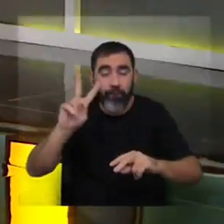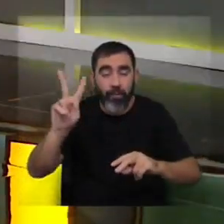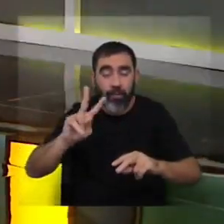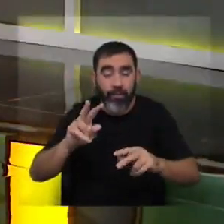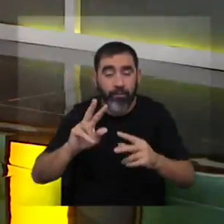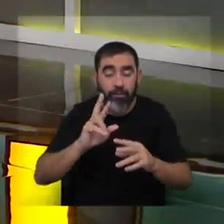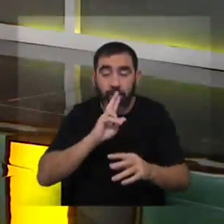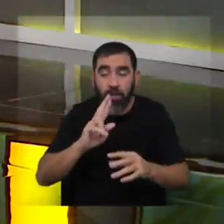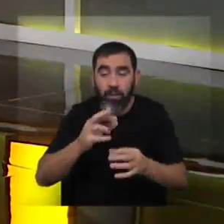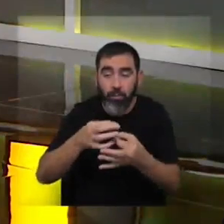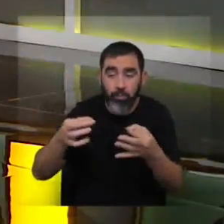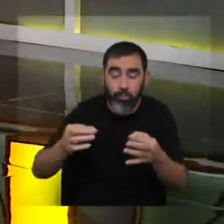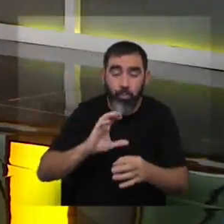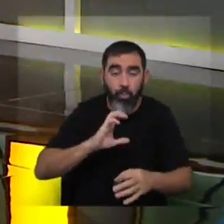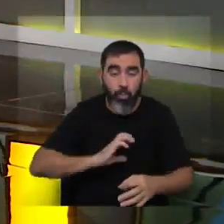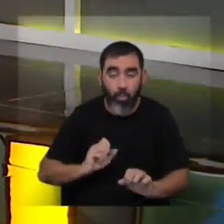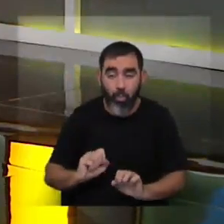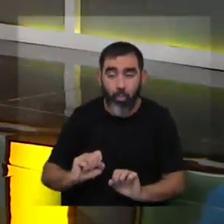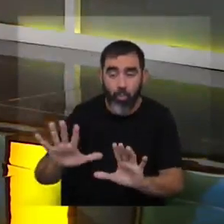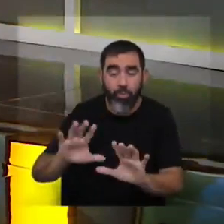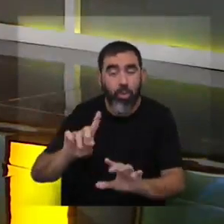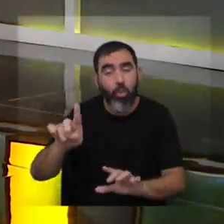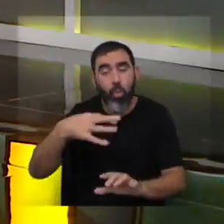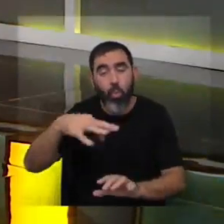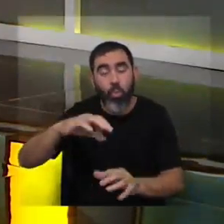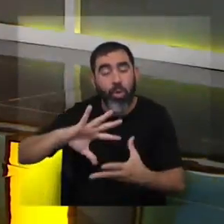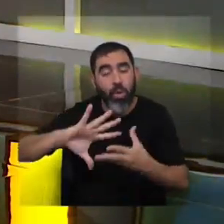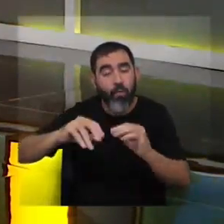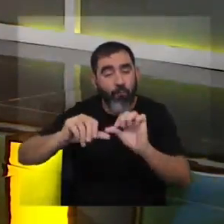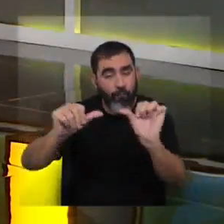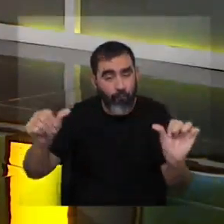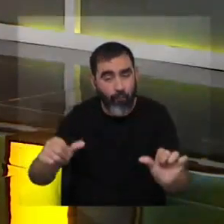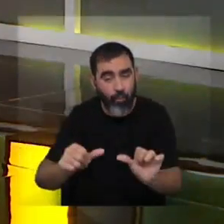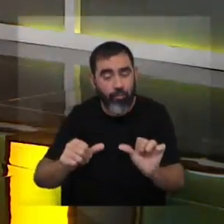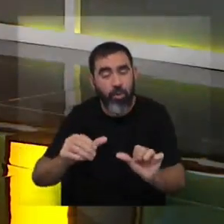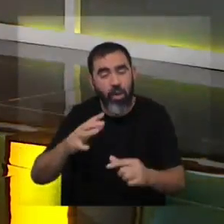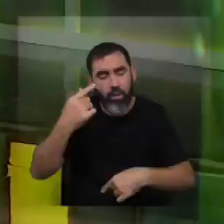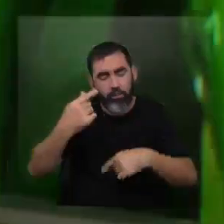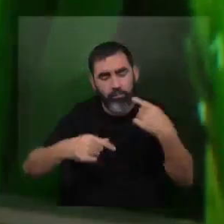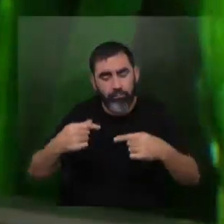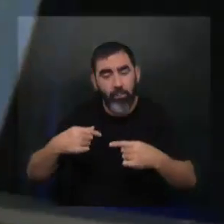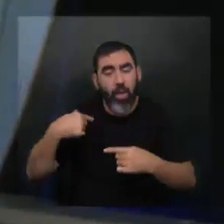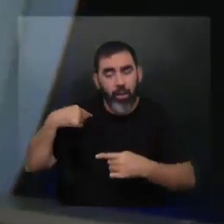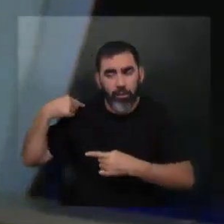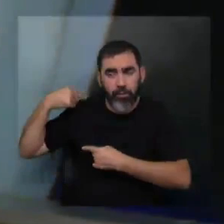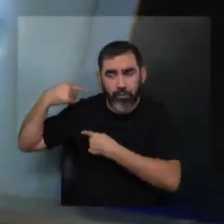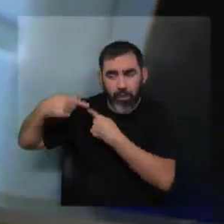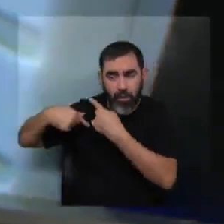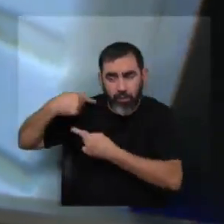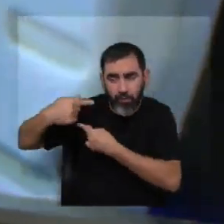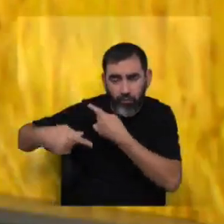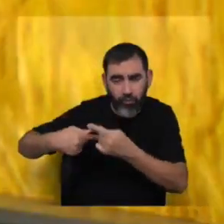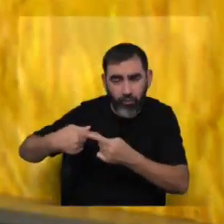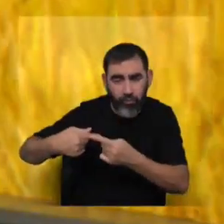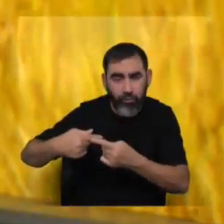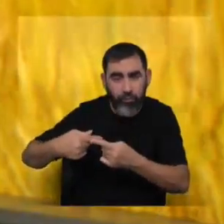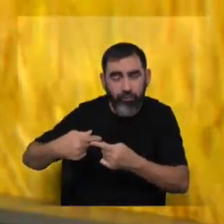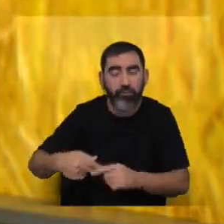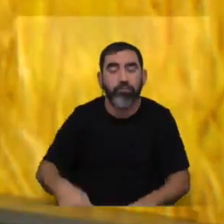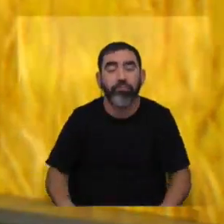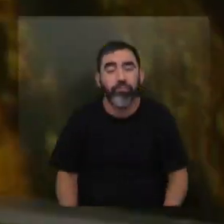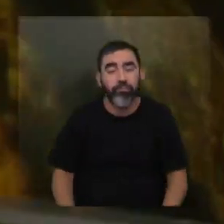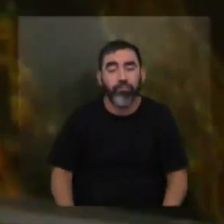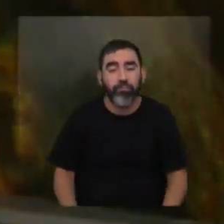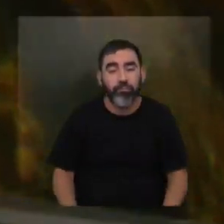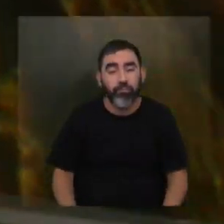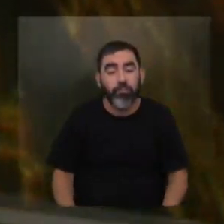a determinadas características, no tiene una única manera de hacerse. No. Hay herramientas tradicionales, ancestrales, que aplicamos antes de saber lo que era un ADN, y